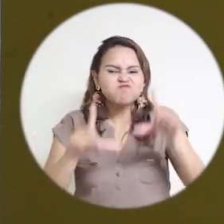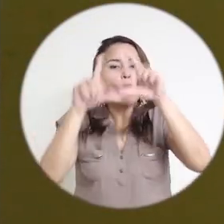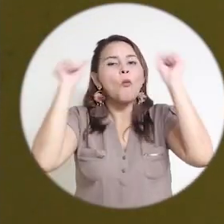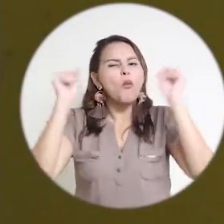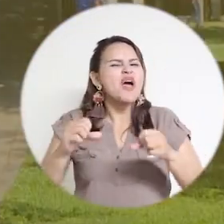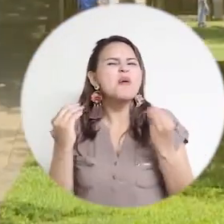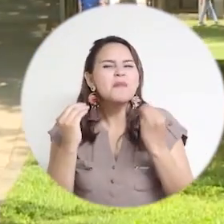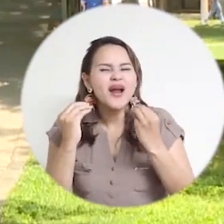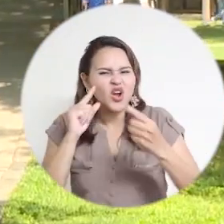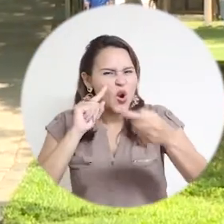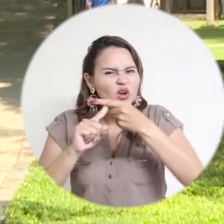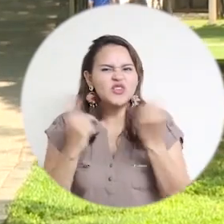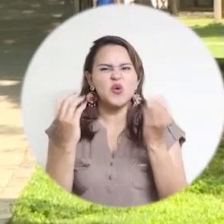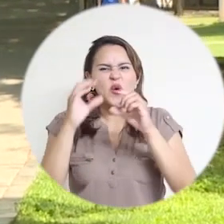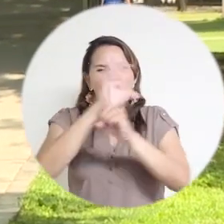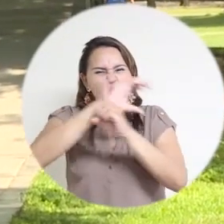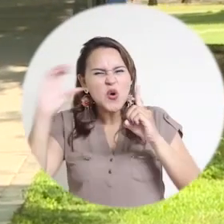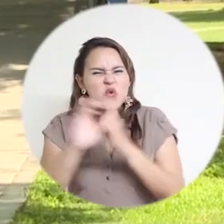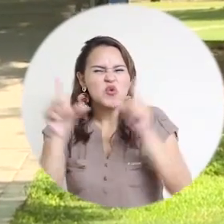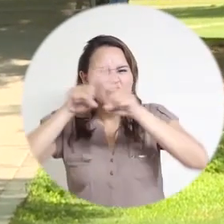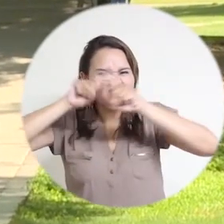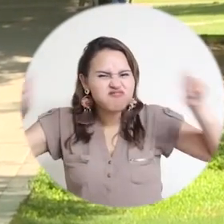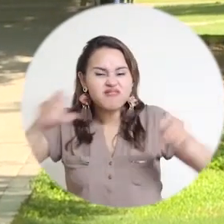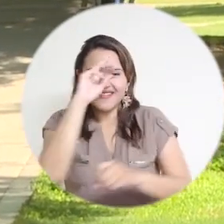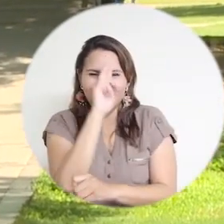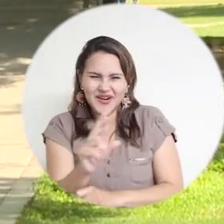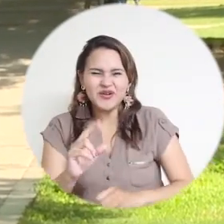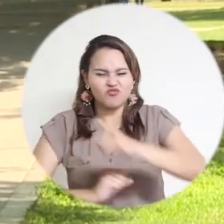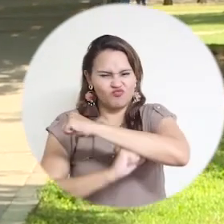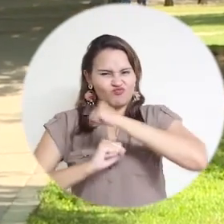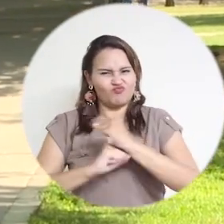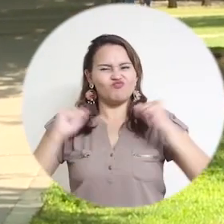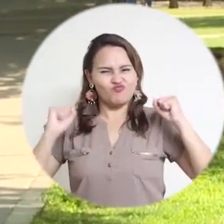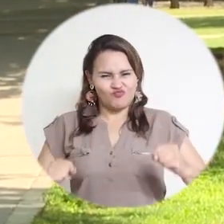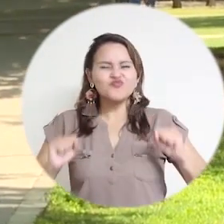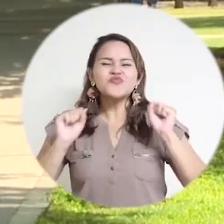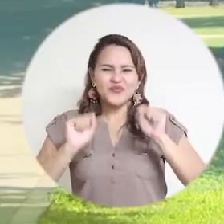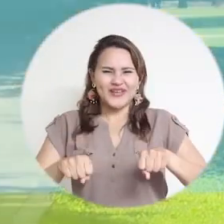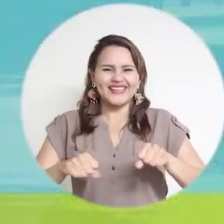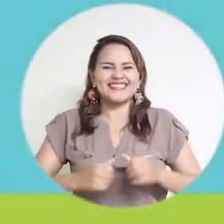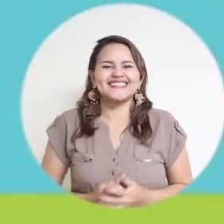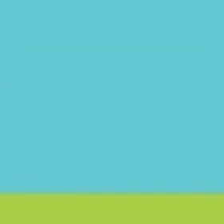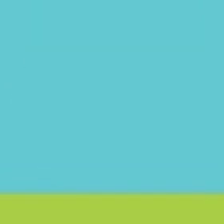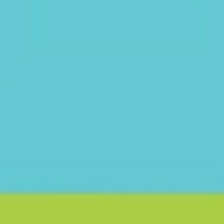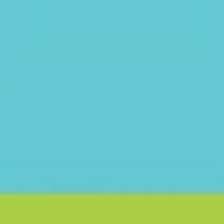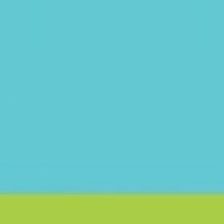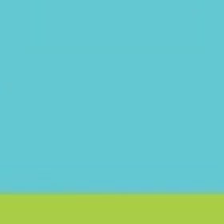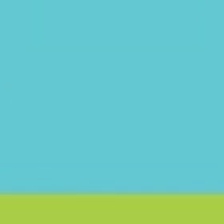fortalecimiento de la interculturalidad y el reconocimiento de la diversidad étnica de la nación.